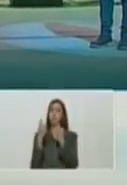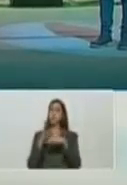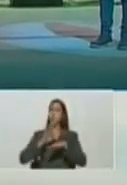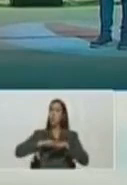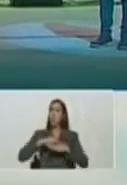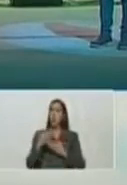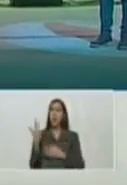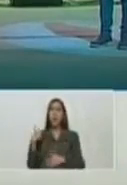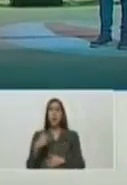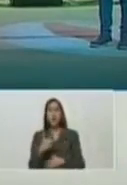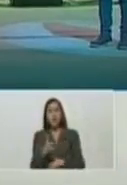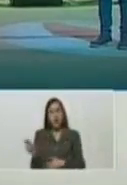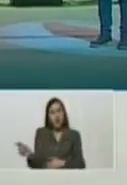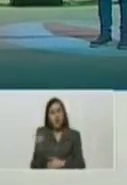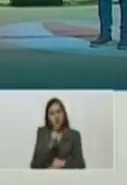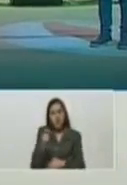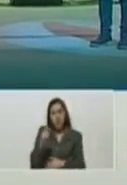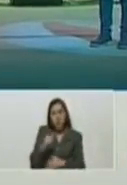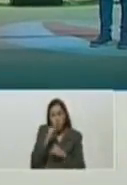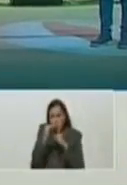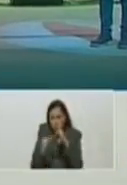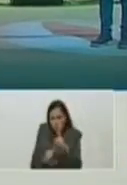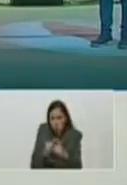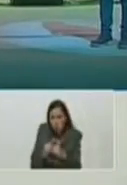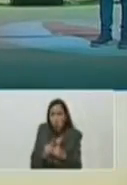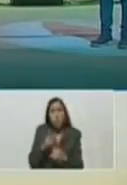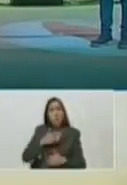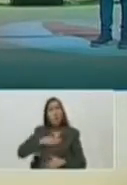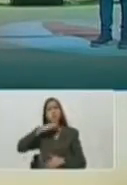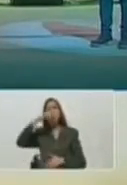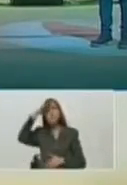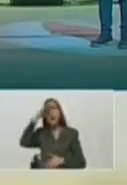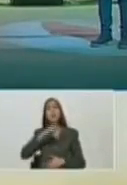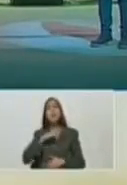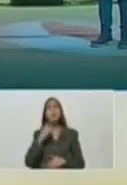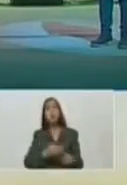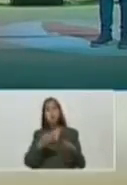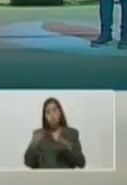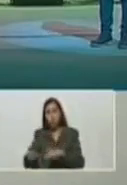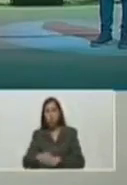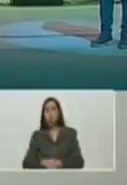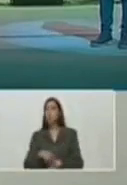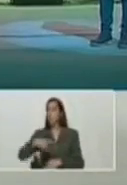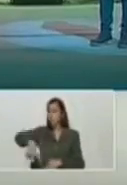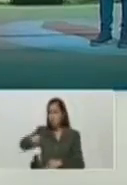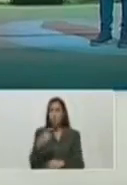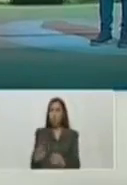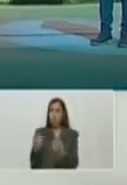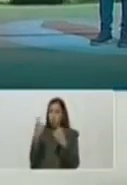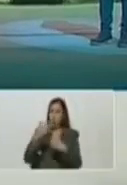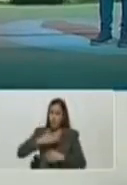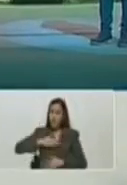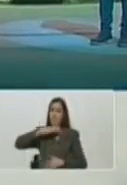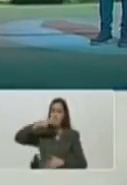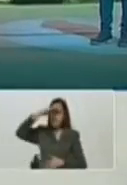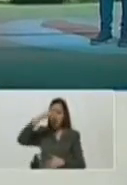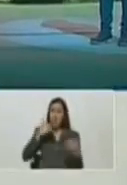3 meses de nacido cuando partió físicamente. Ustedes, el pueblo, son los que me han enseñado a mí el canto necesario de Ali